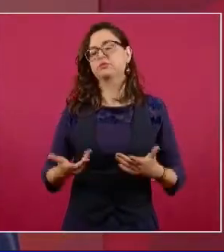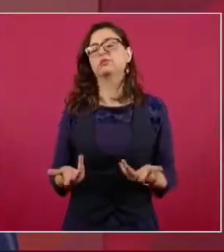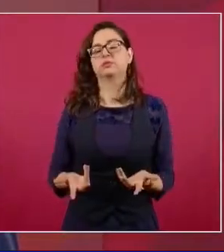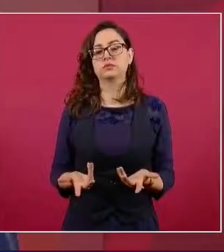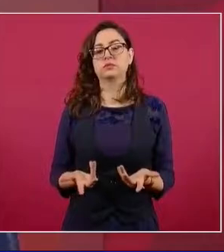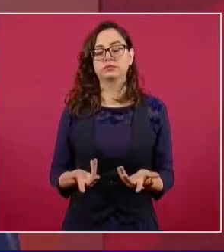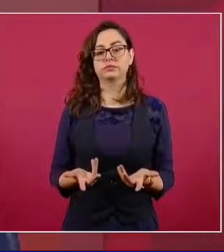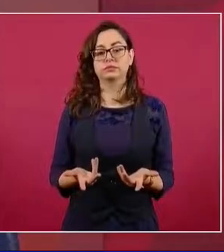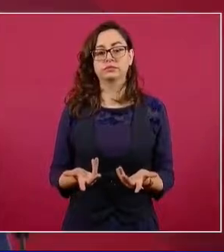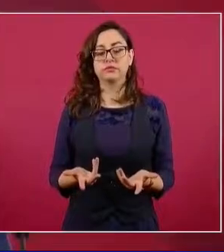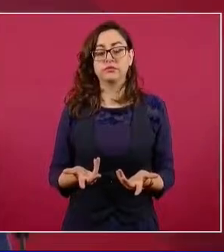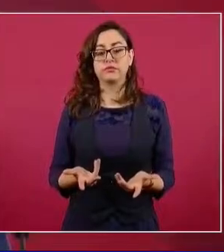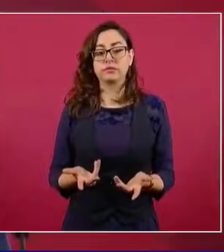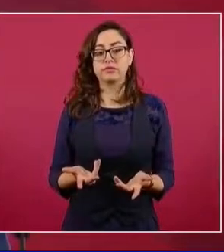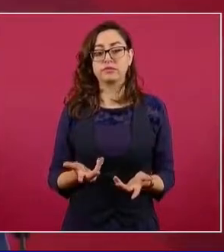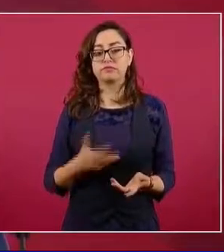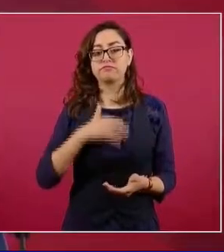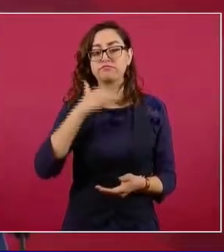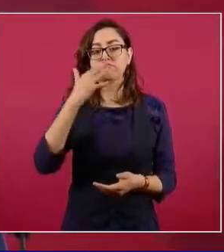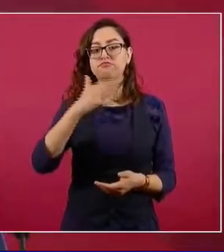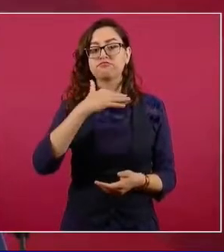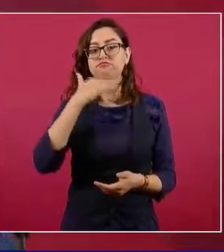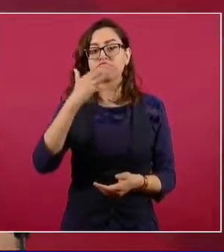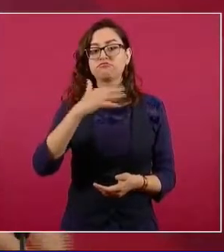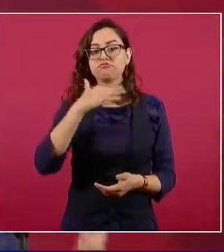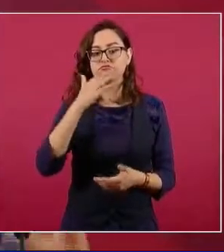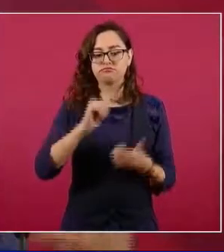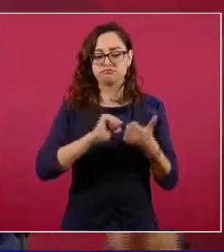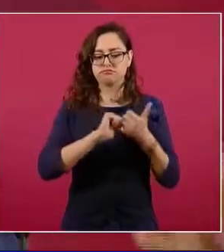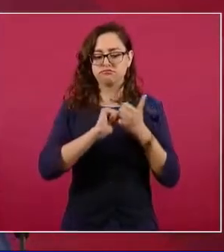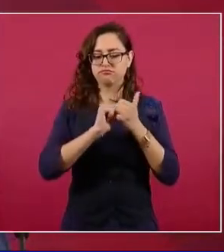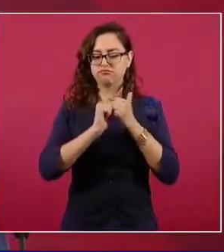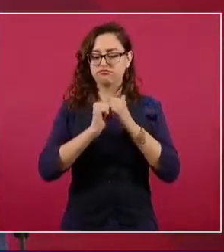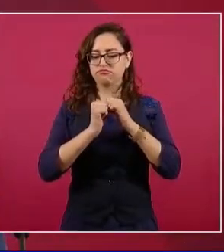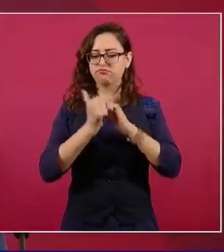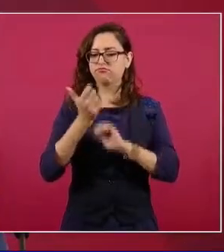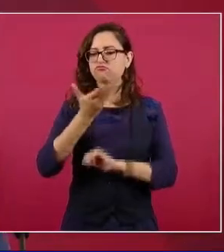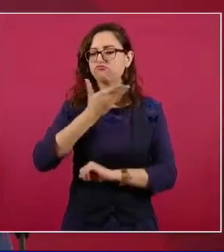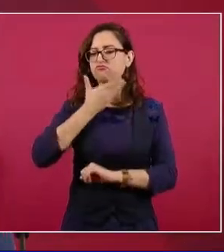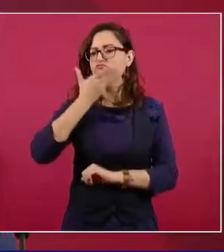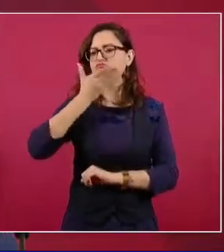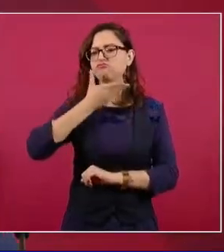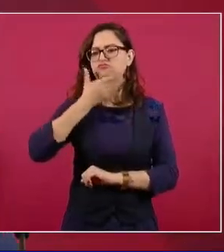convertir en hábito, en costumbre, que se aceptara por todos.